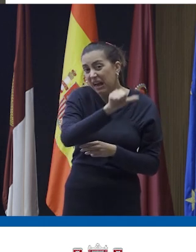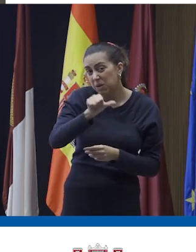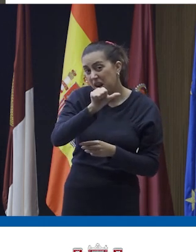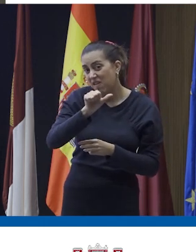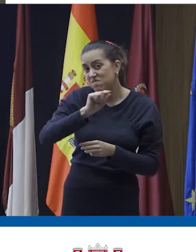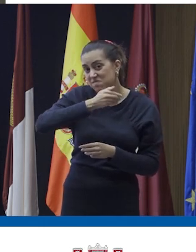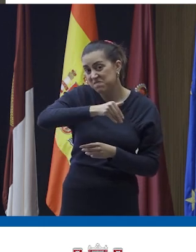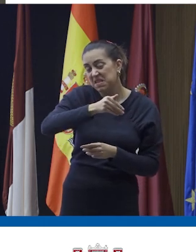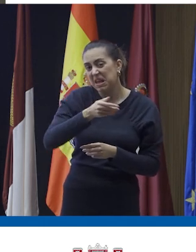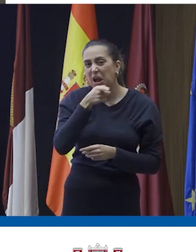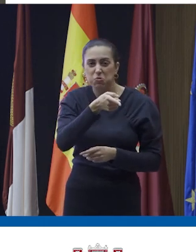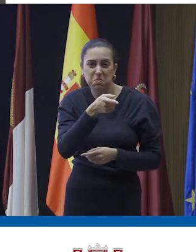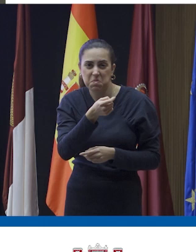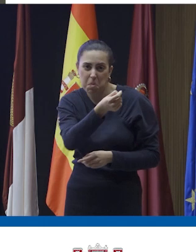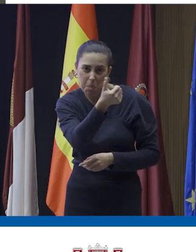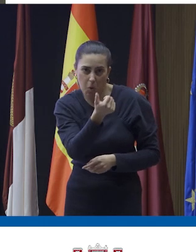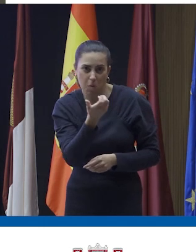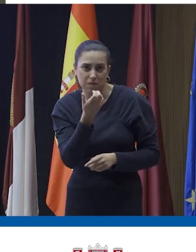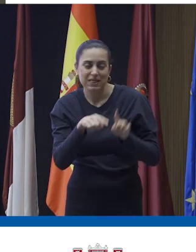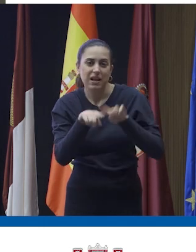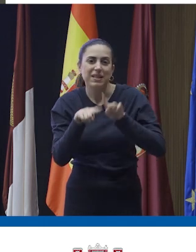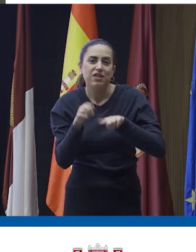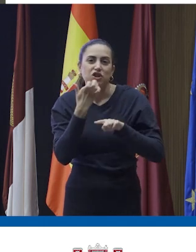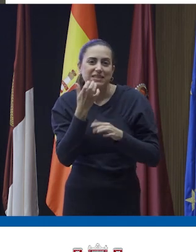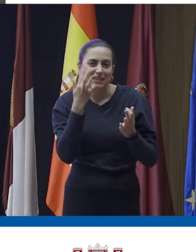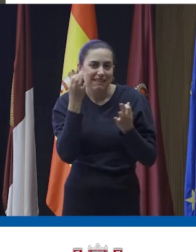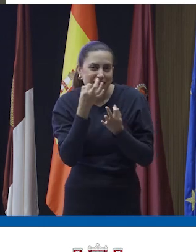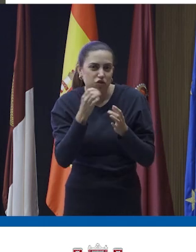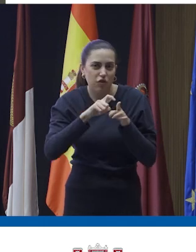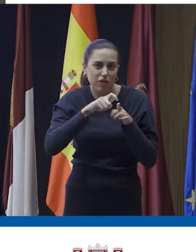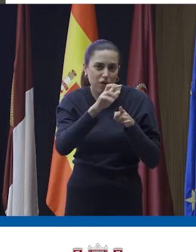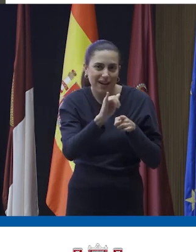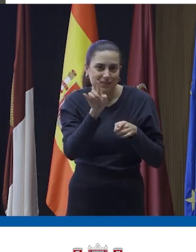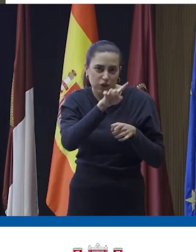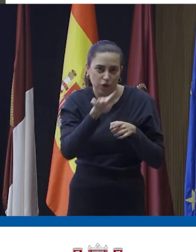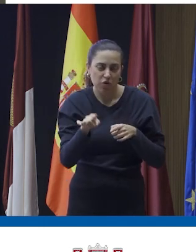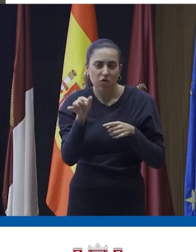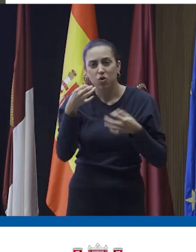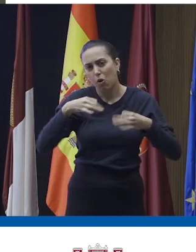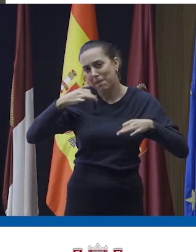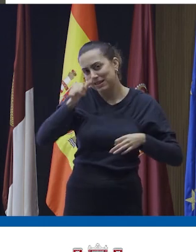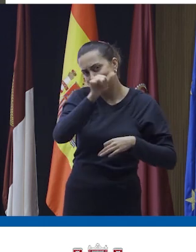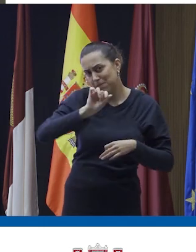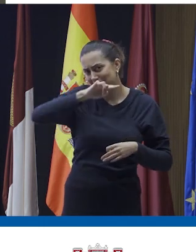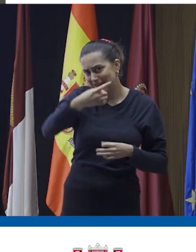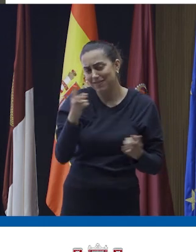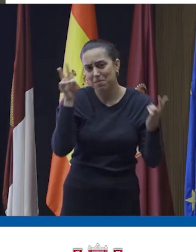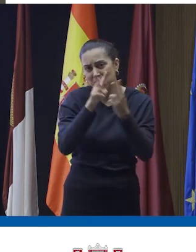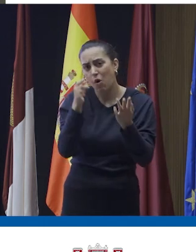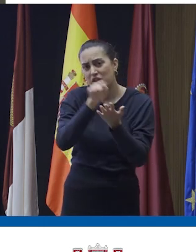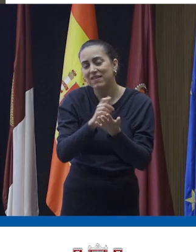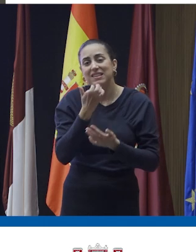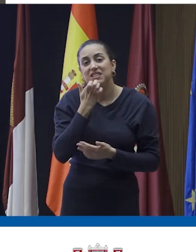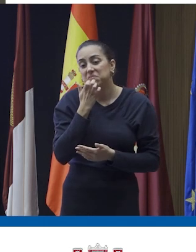frecuente, y por si tiene algún factor de riesgo, si tiene cualquier cosa, normalmente suele ser a la semana, pero lo más habitual es al día siguiente.